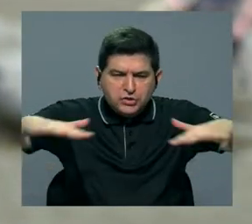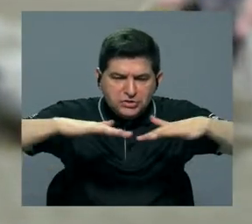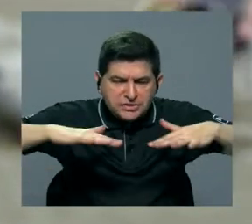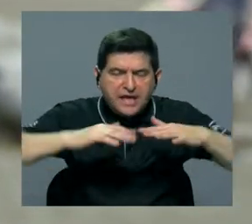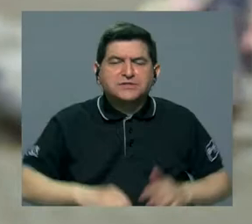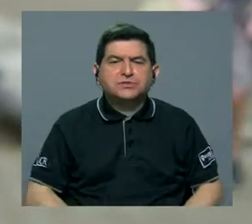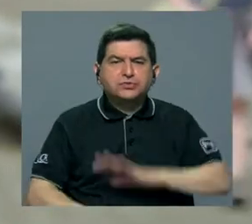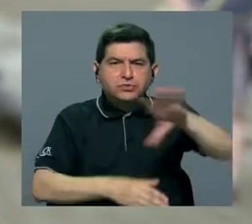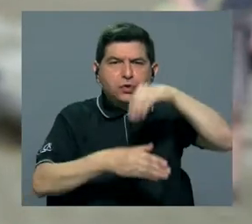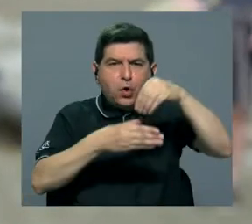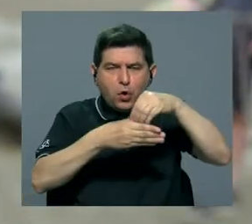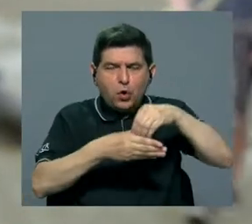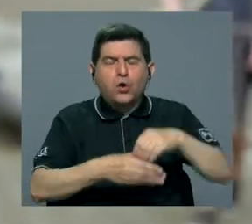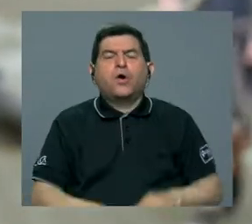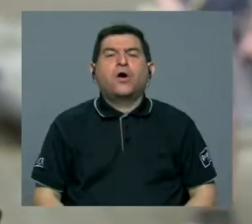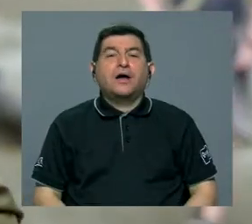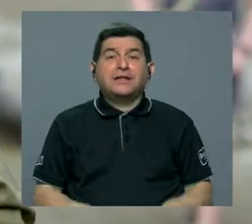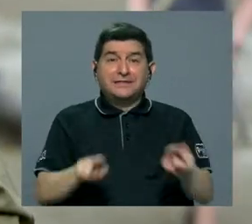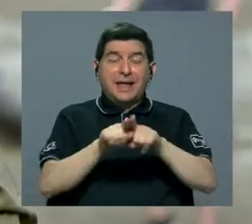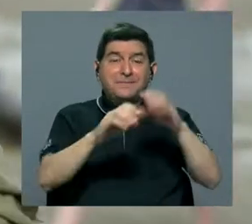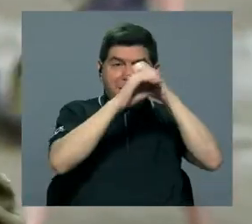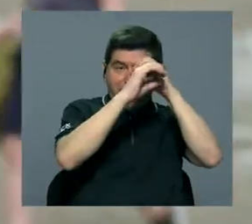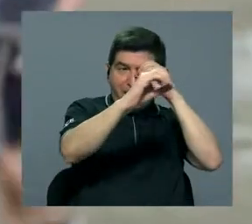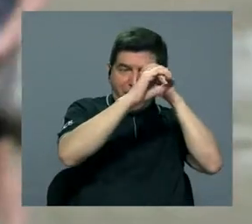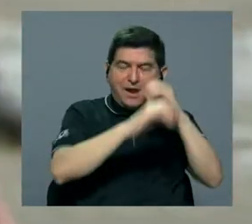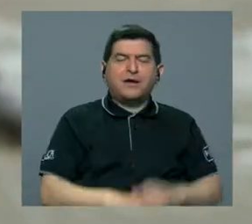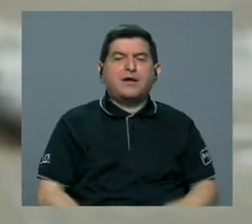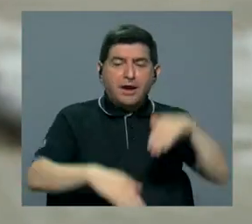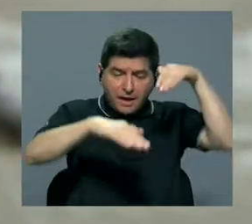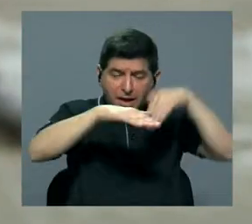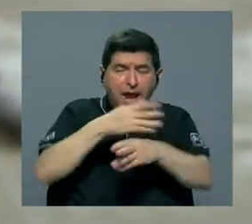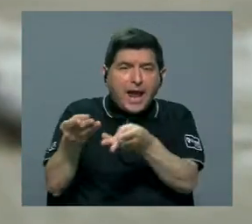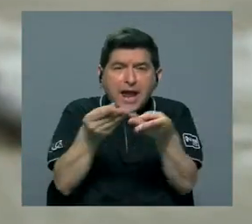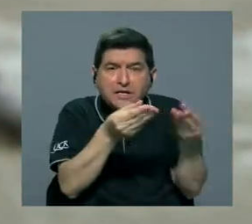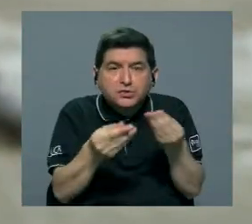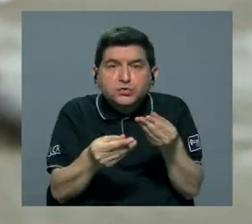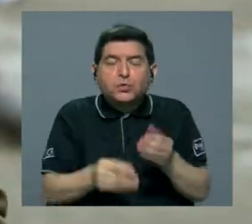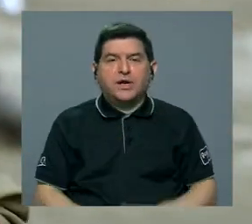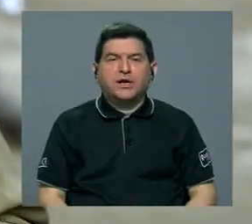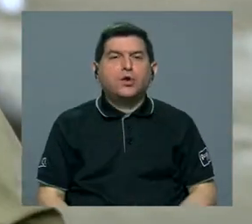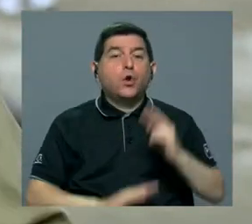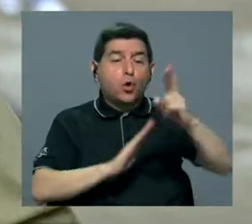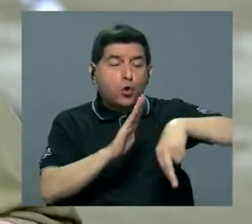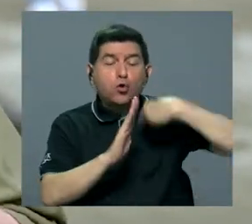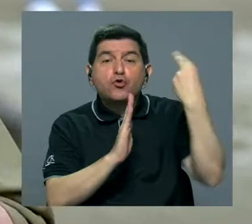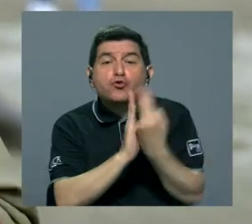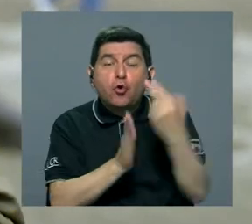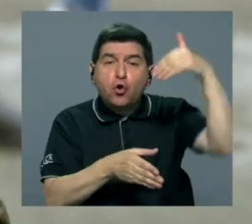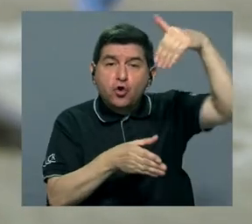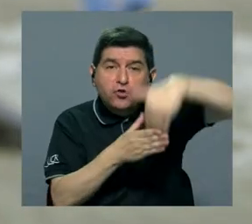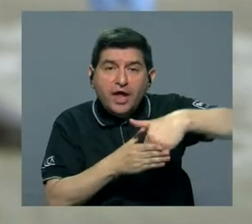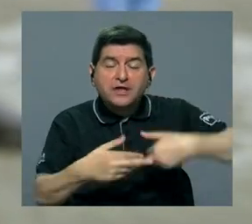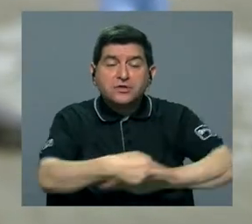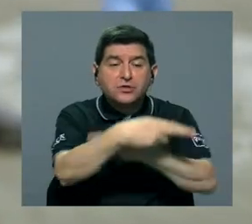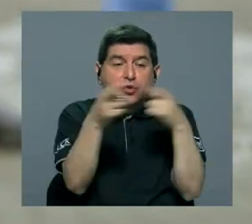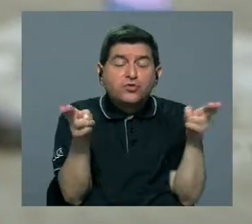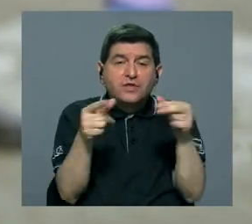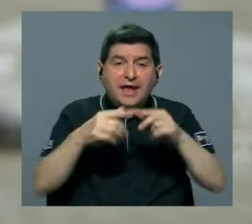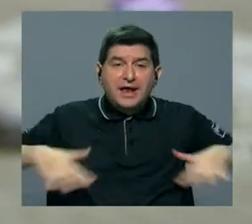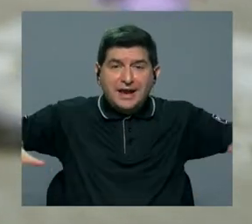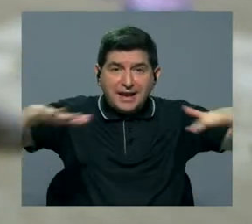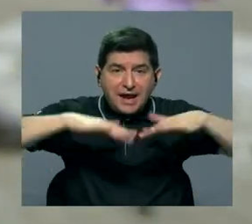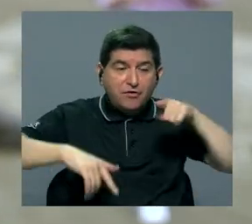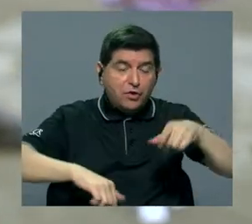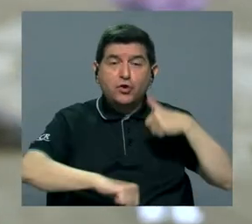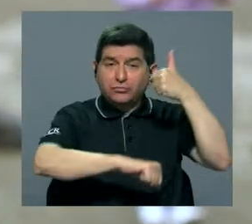el contexto topográfico, cómo se maneja el subsuelo, qué papel juega dentro de la región geográfica que